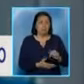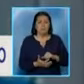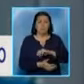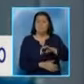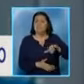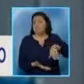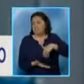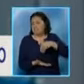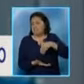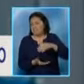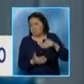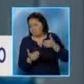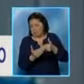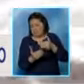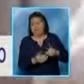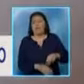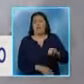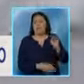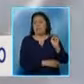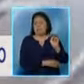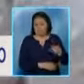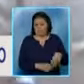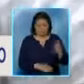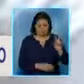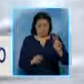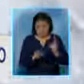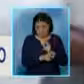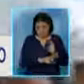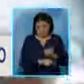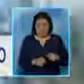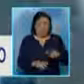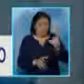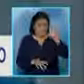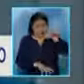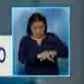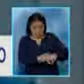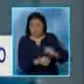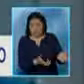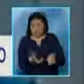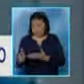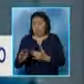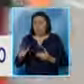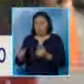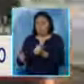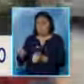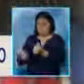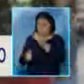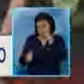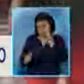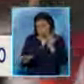inmediaciones del Metro de Venezuela. Tras su detención, Casco fue conducido hasta un vehículo de la policía.